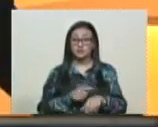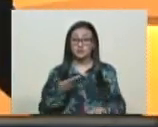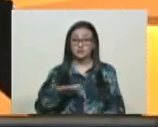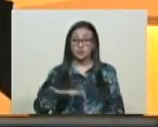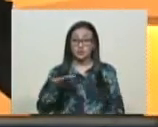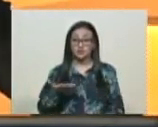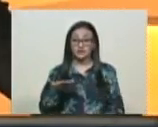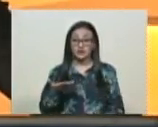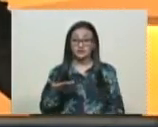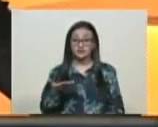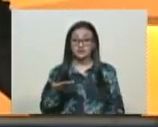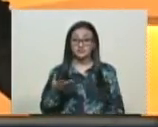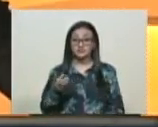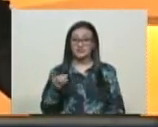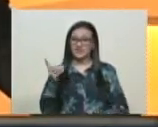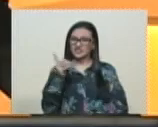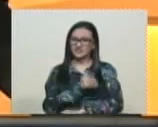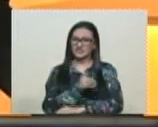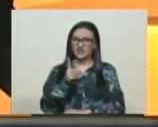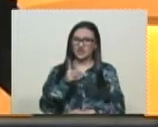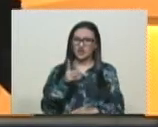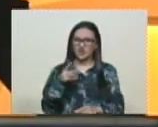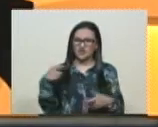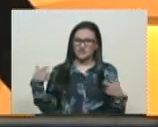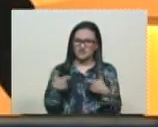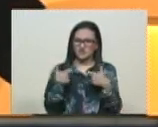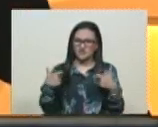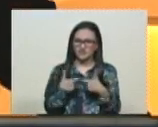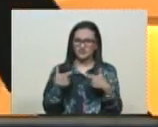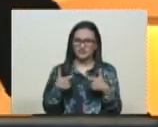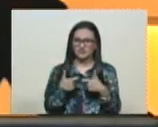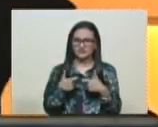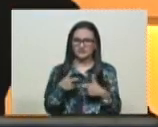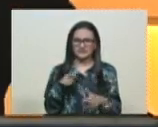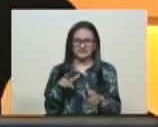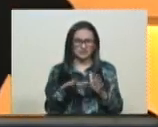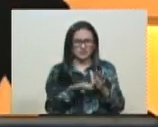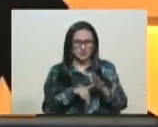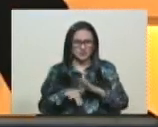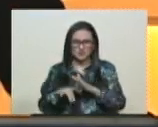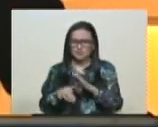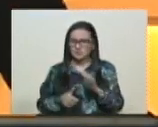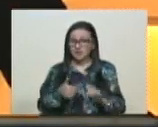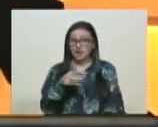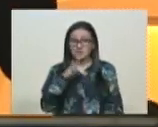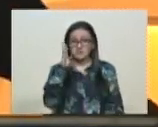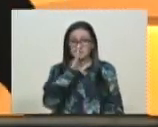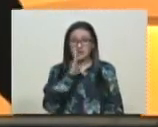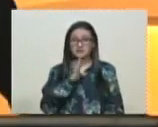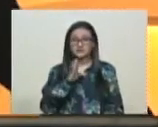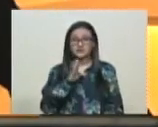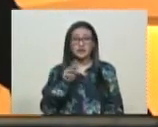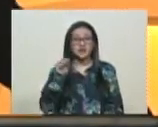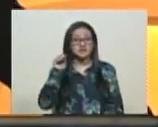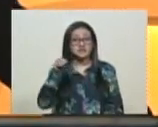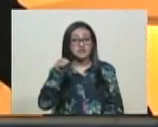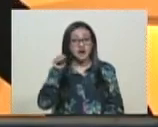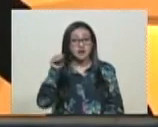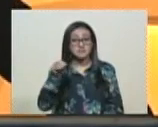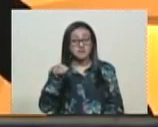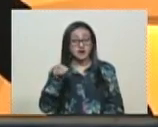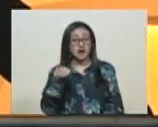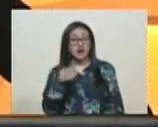dio un golpe de Estado para poder ocultar que es el corrupto más corrupto que hay en Brasil, llama a Venezuela una